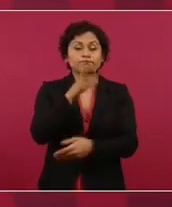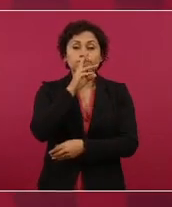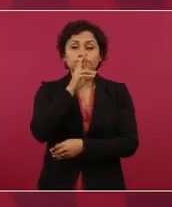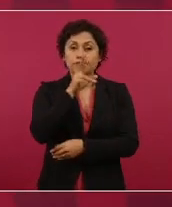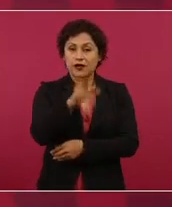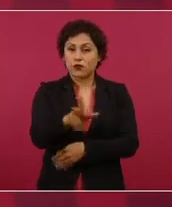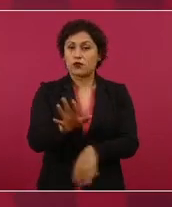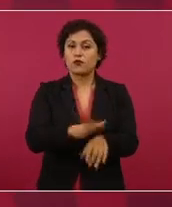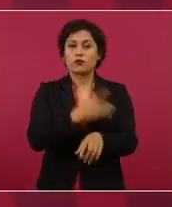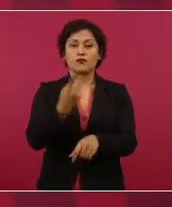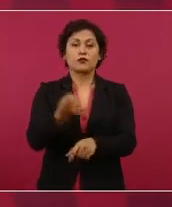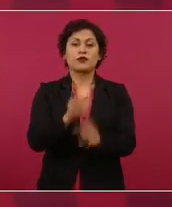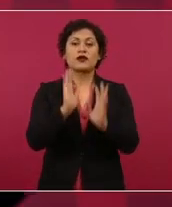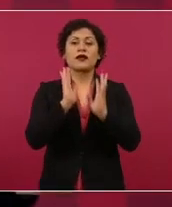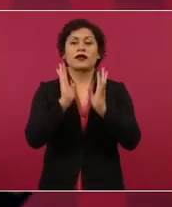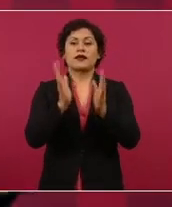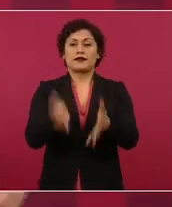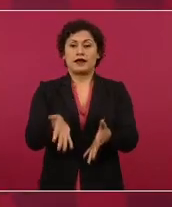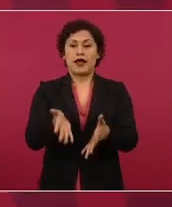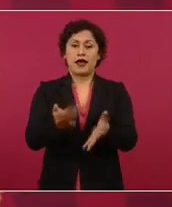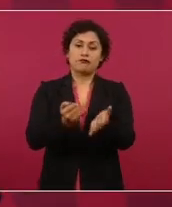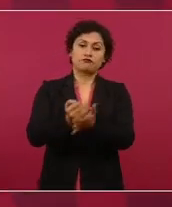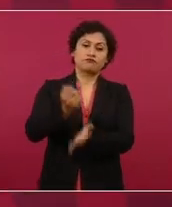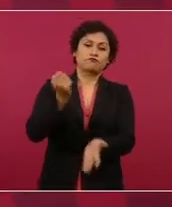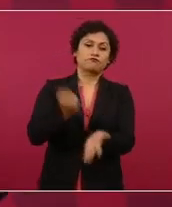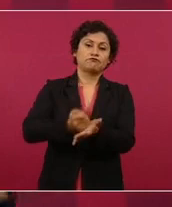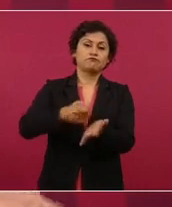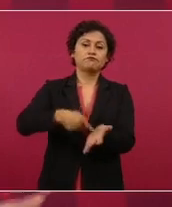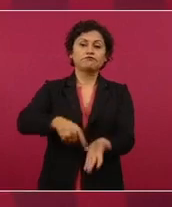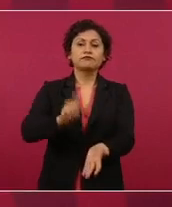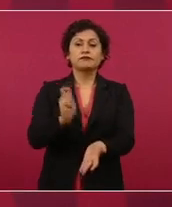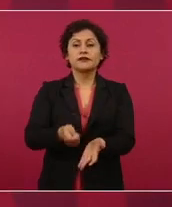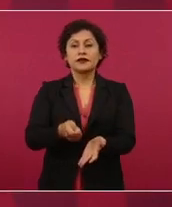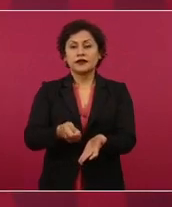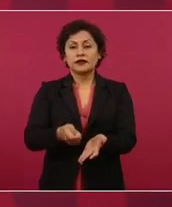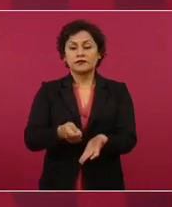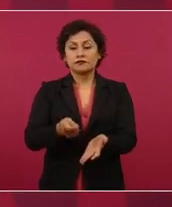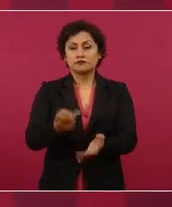tener pues un dictamen, vamos a tener